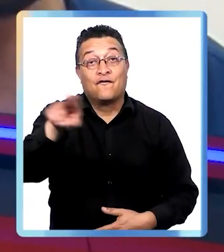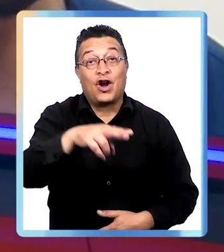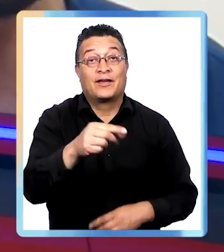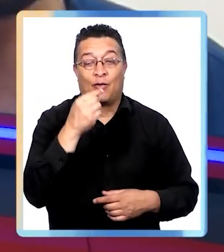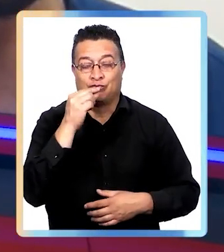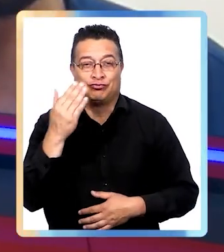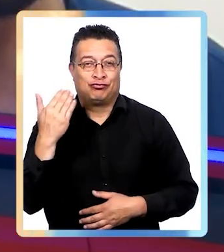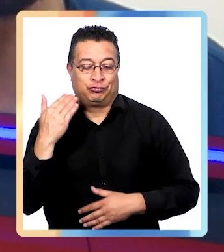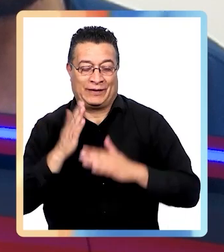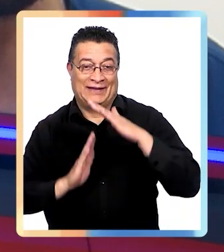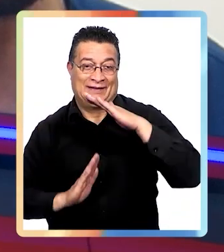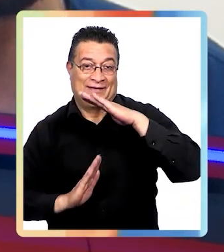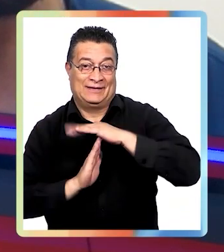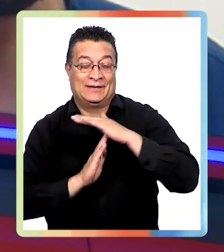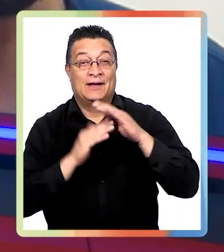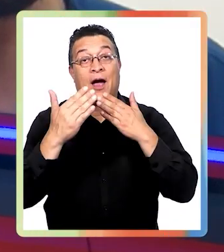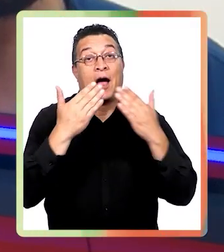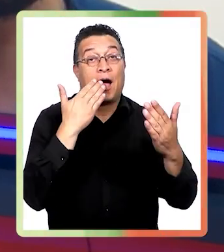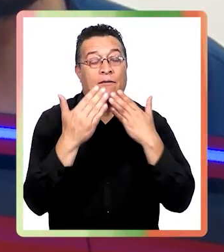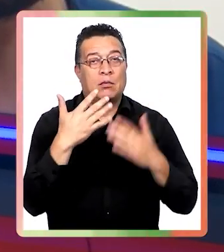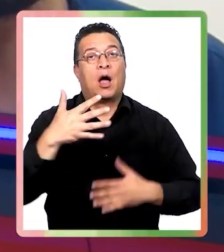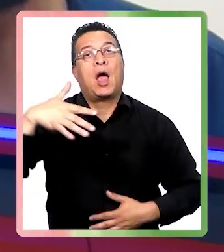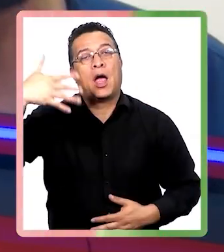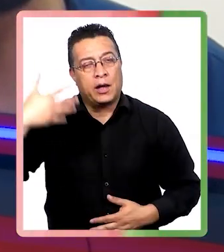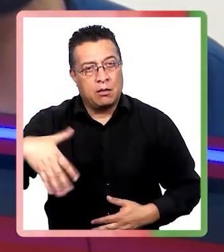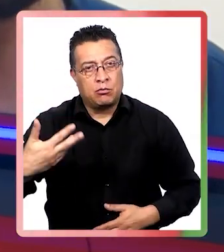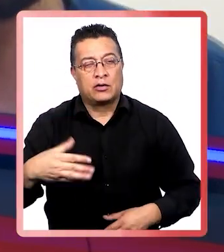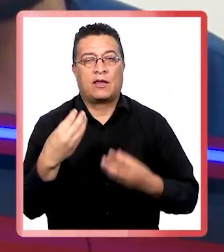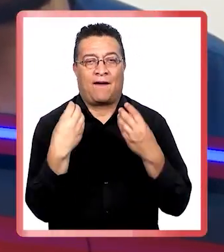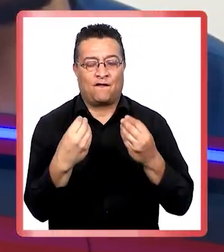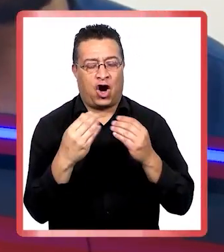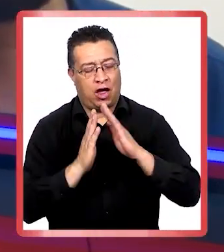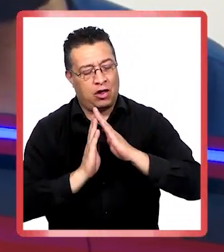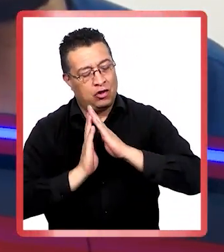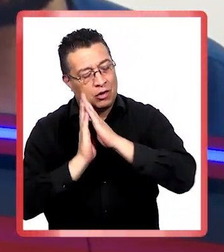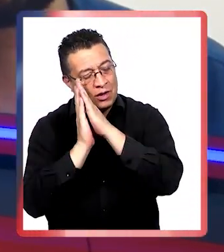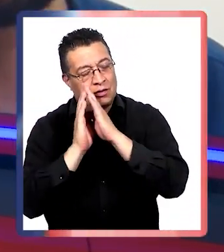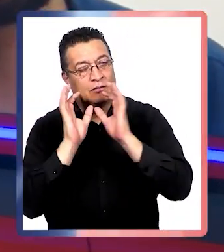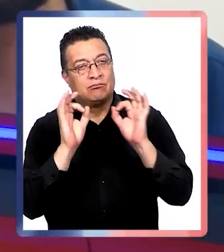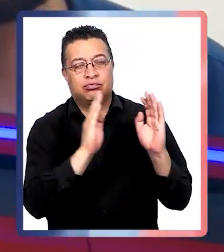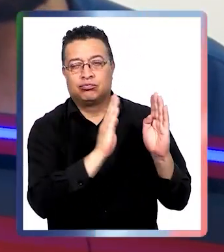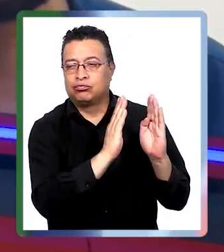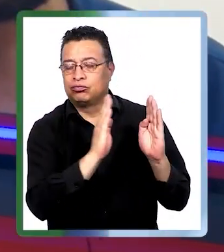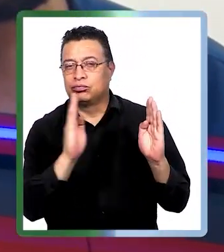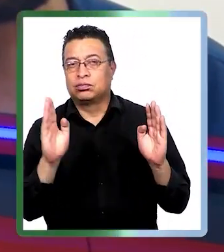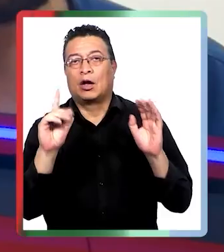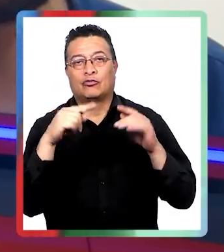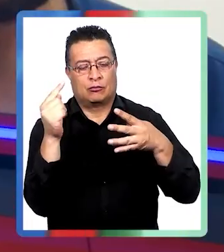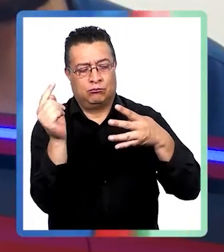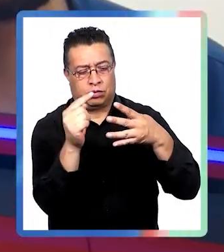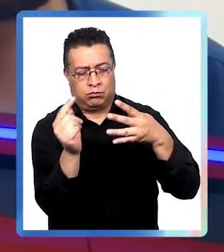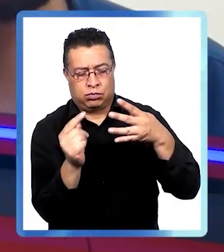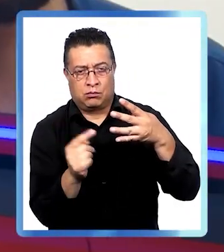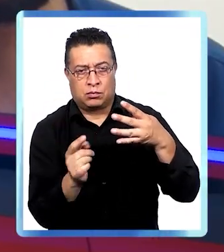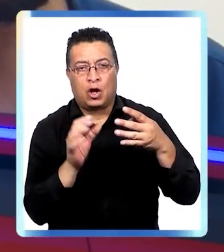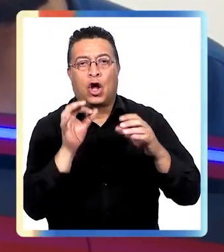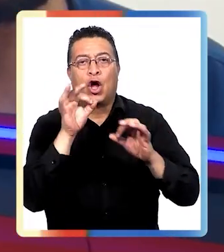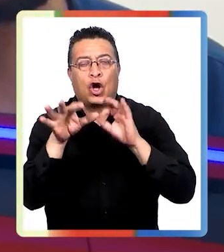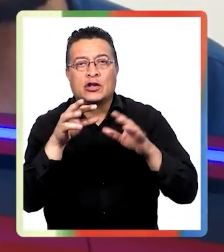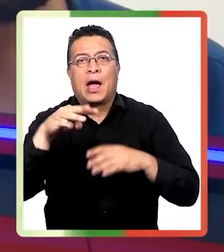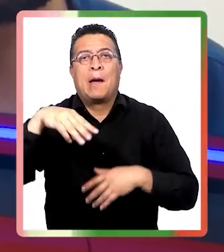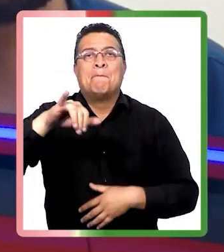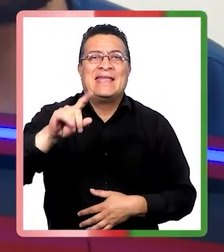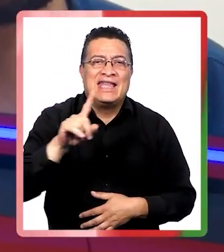Ya estamos de vuelta después de un pequeño corte comercial y hablábamos de lo importante del buen dormir, de la higiene del sueño y todos esos puntos,